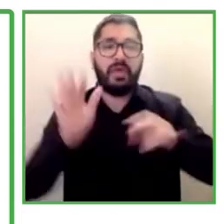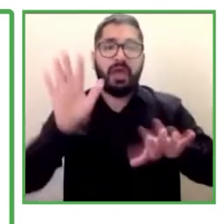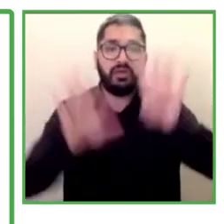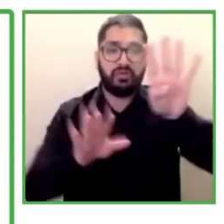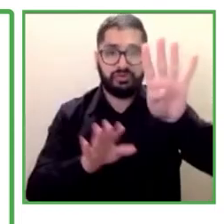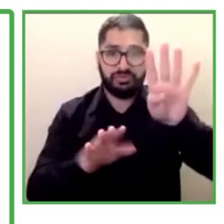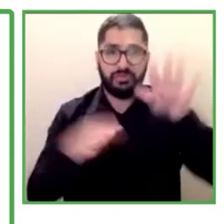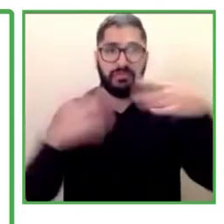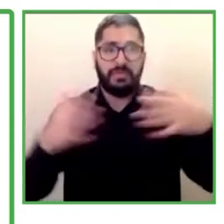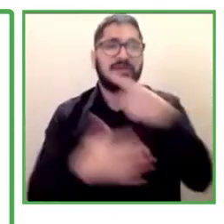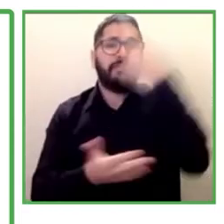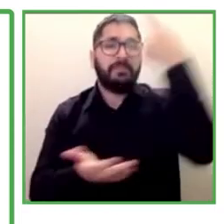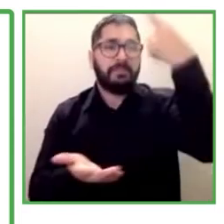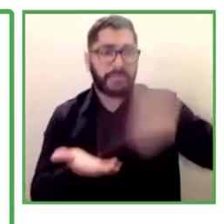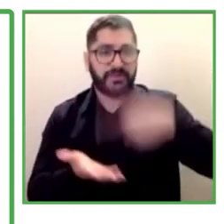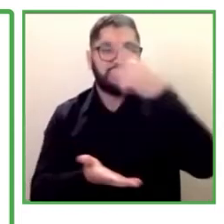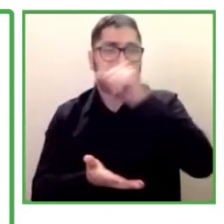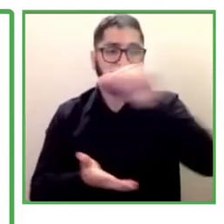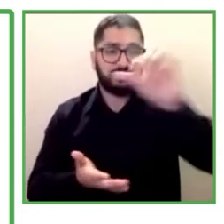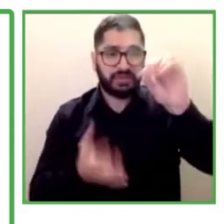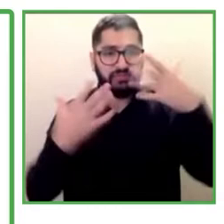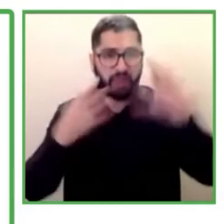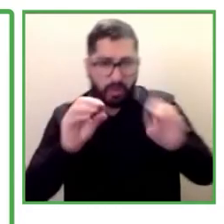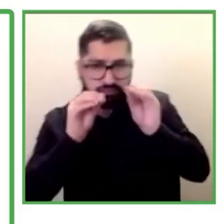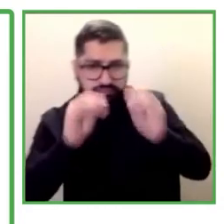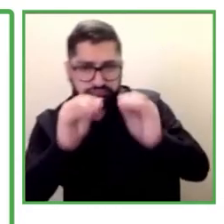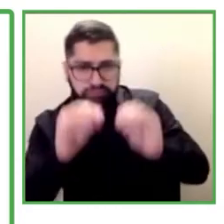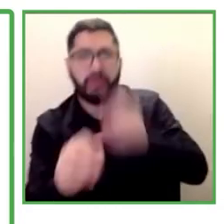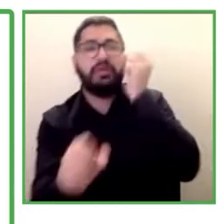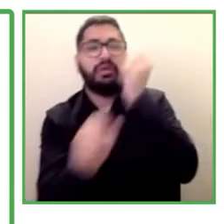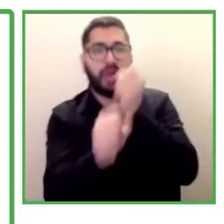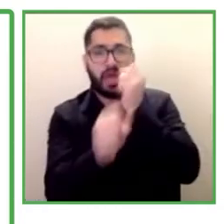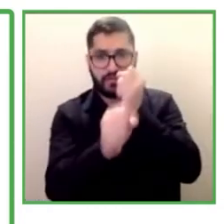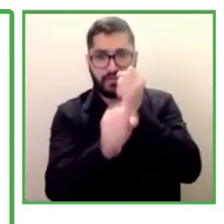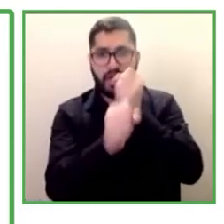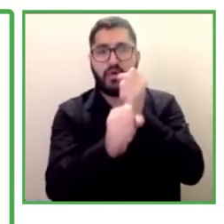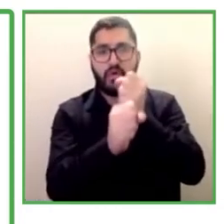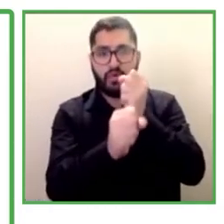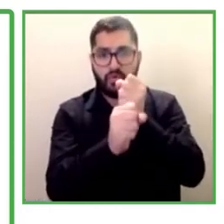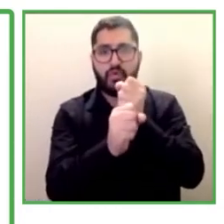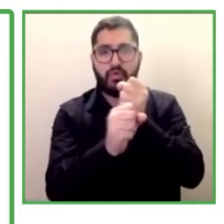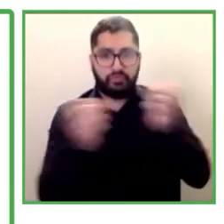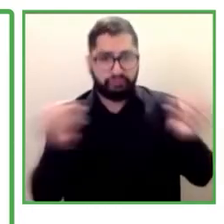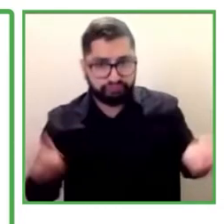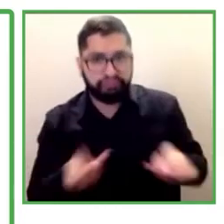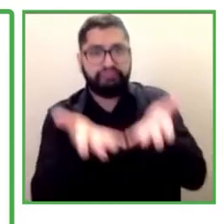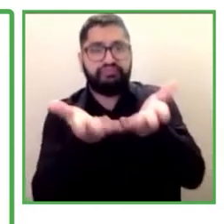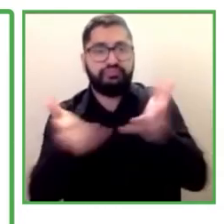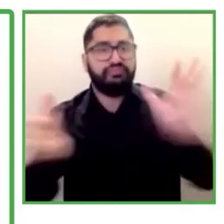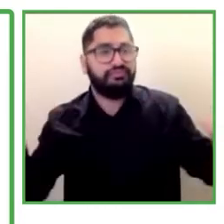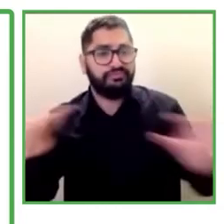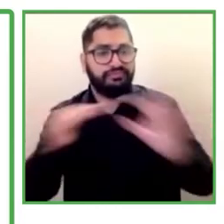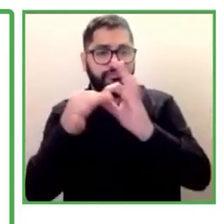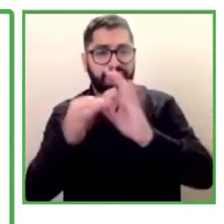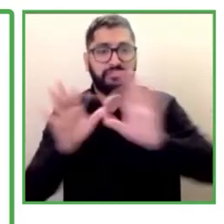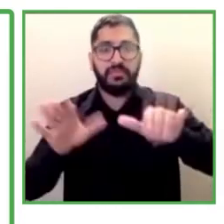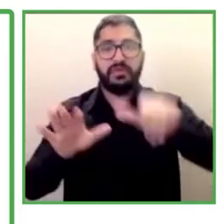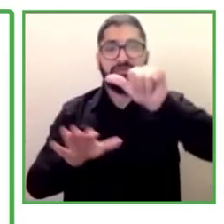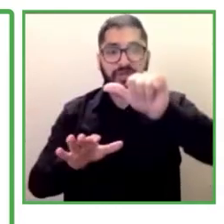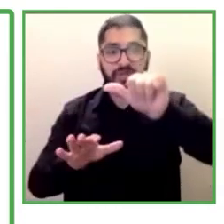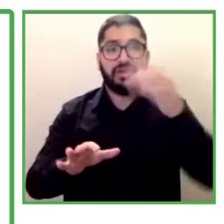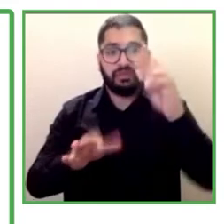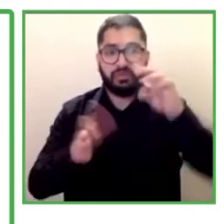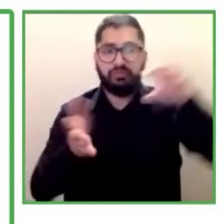trabajo de 1.116 personas en alianza con el Servicio Nacional de Aprendizaje SENA, la ubicación laboral de